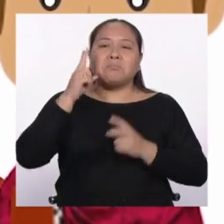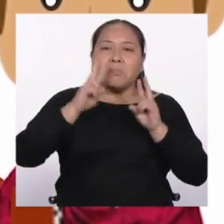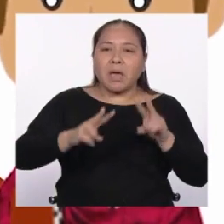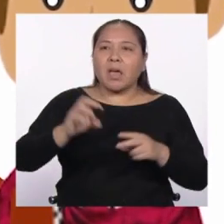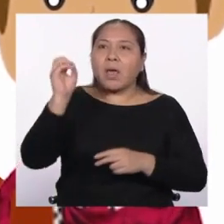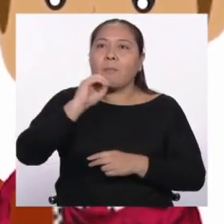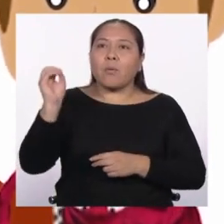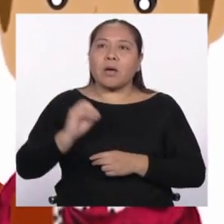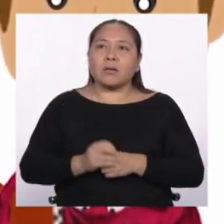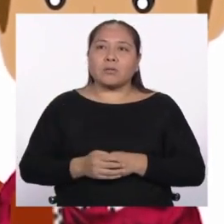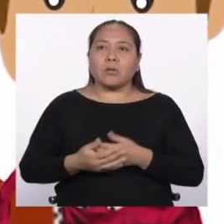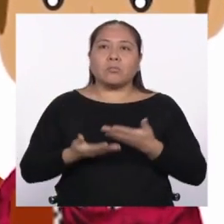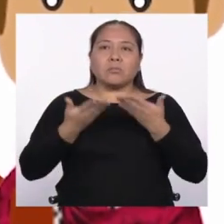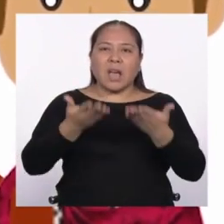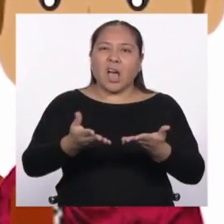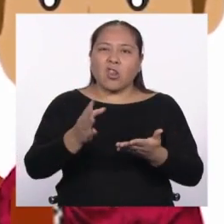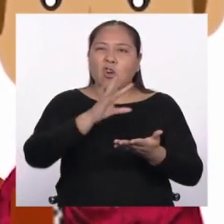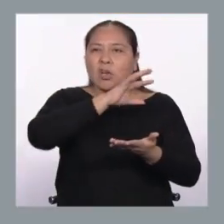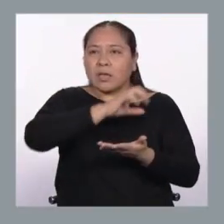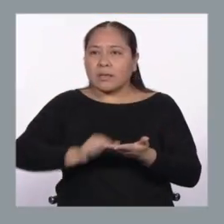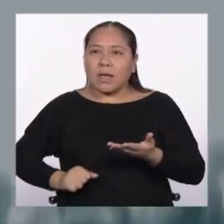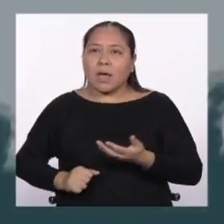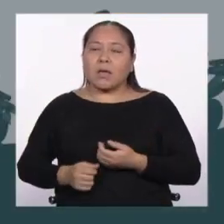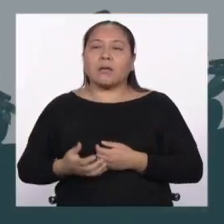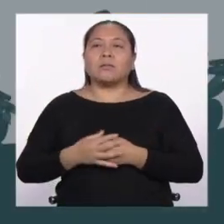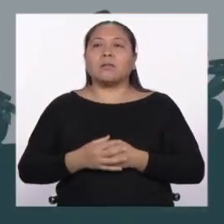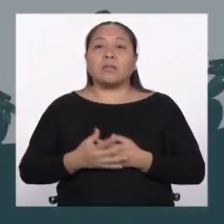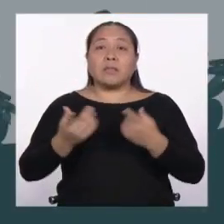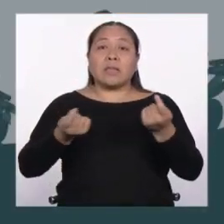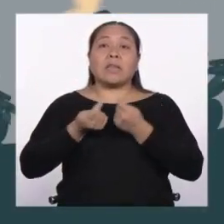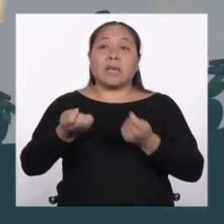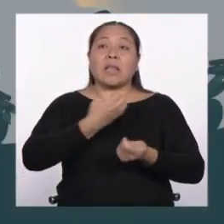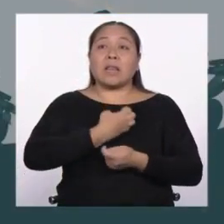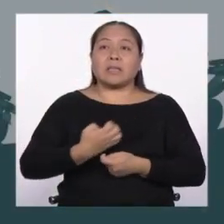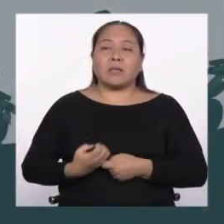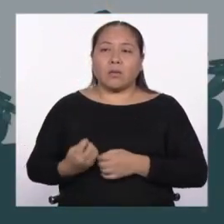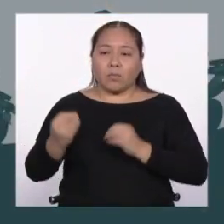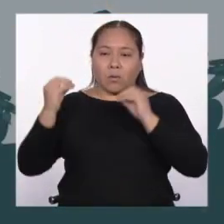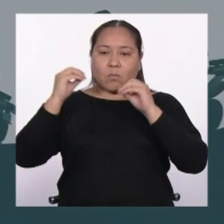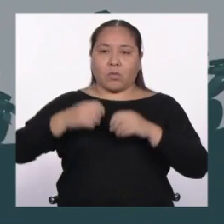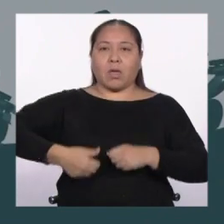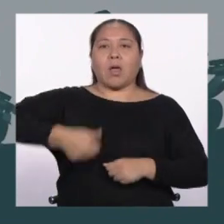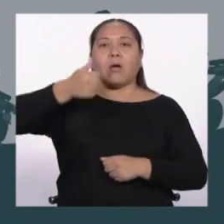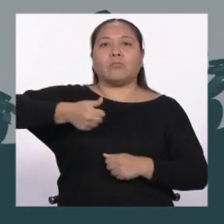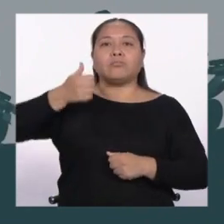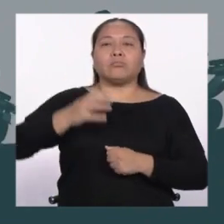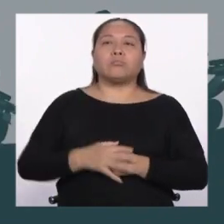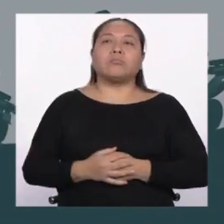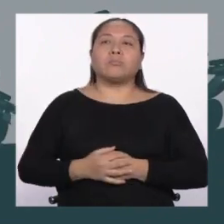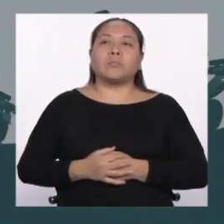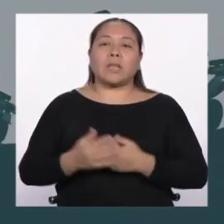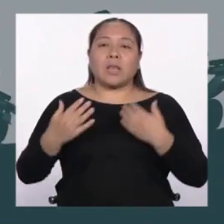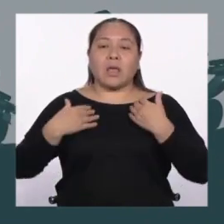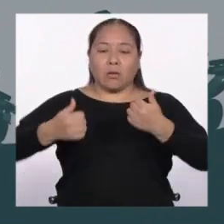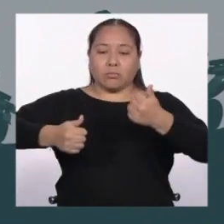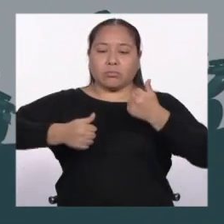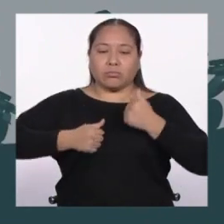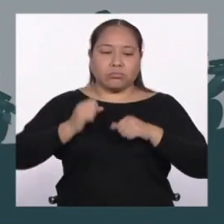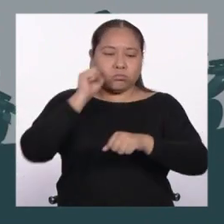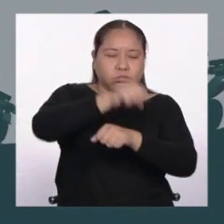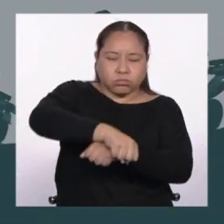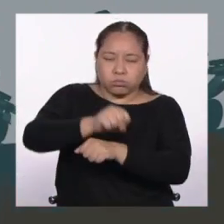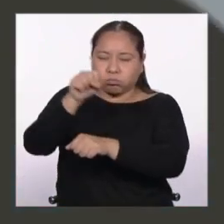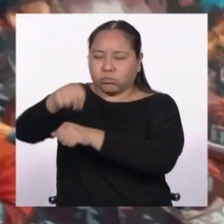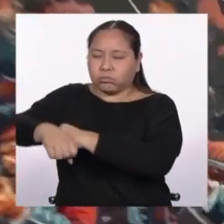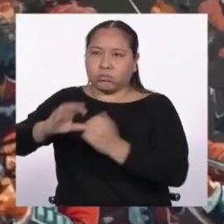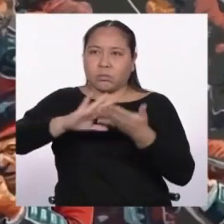y dirigir la administración entera del Estado. Para imponer su autoridad, el rey tenía un ejército con el que conquistaba pueblos y se